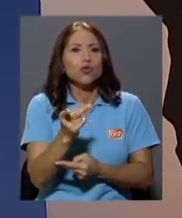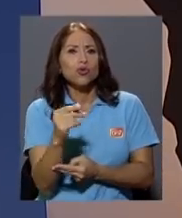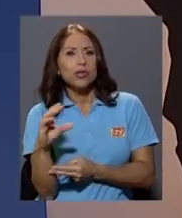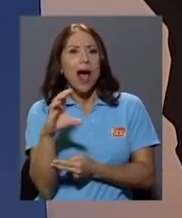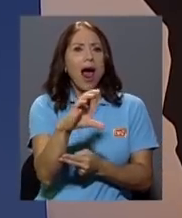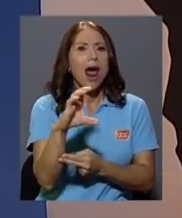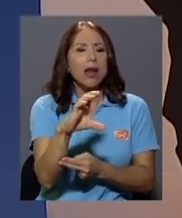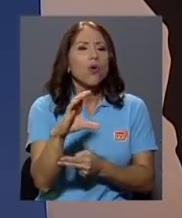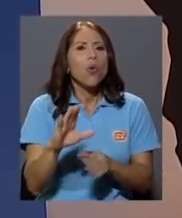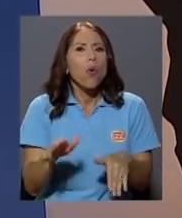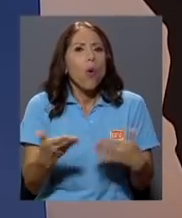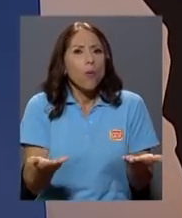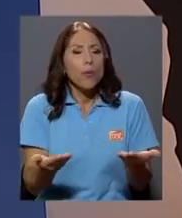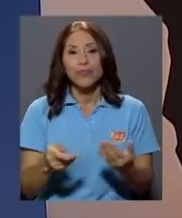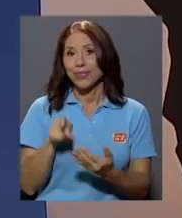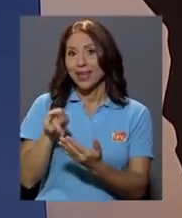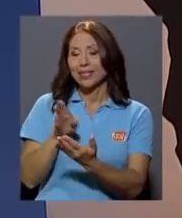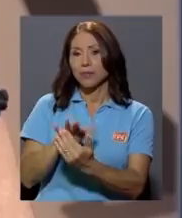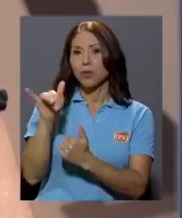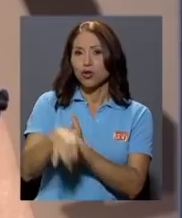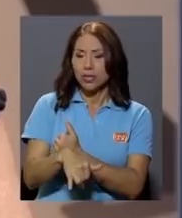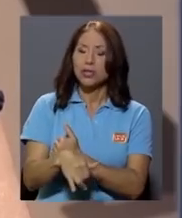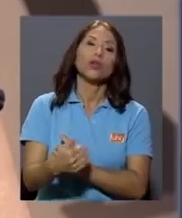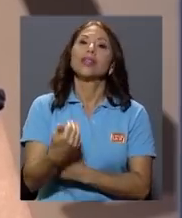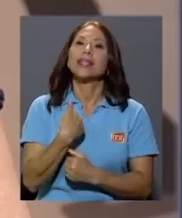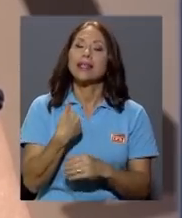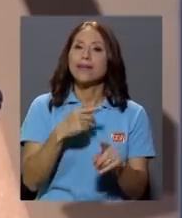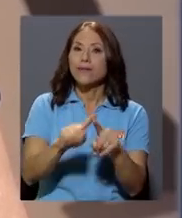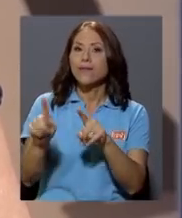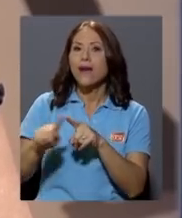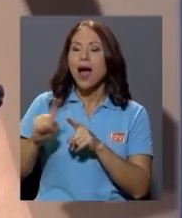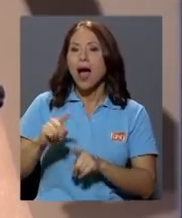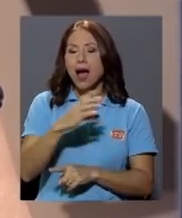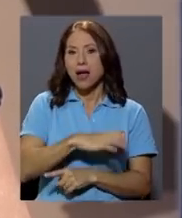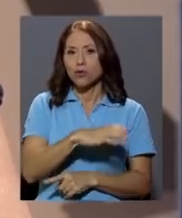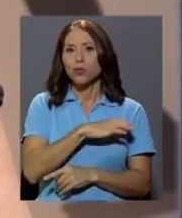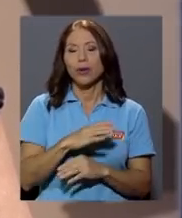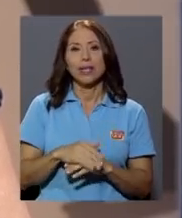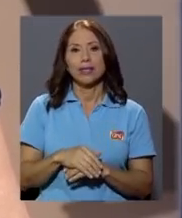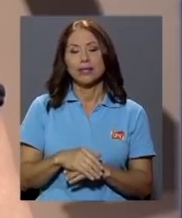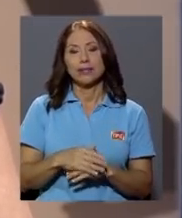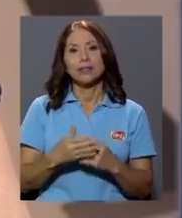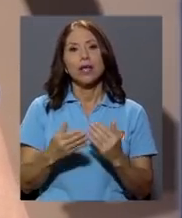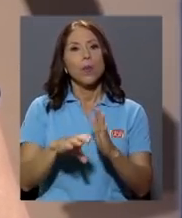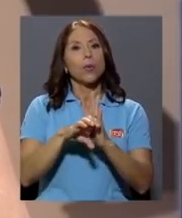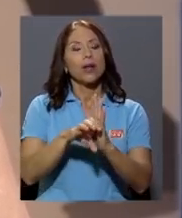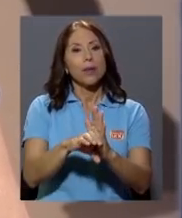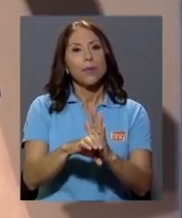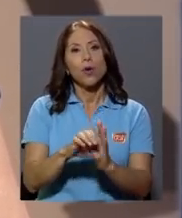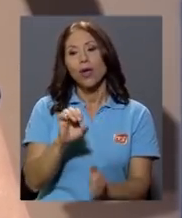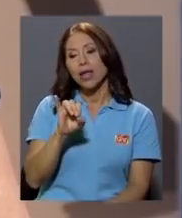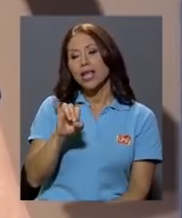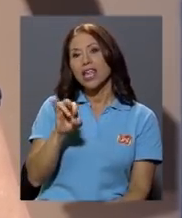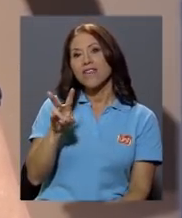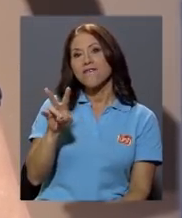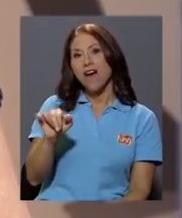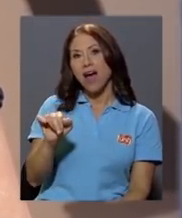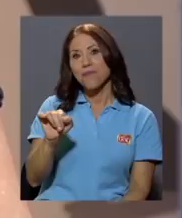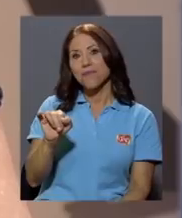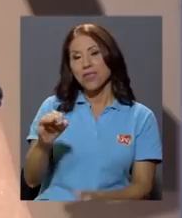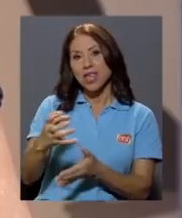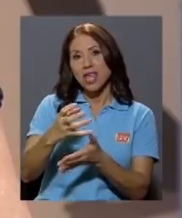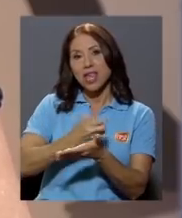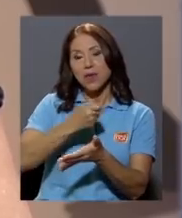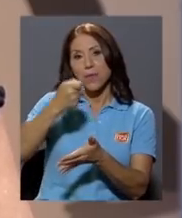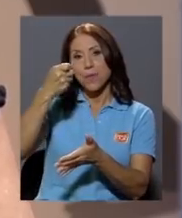mes? Bueno, este proyecto tiene varios componentes, desde el tema del IVA, que tiene que